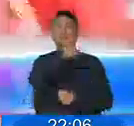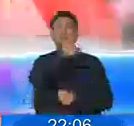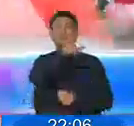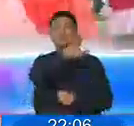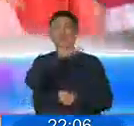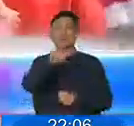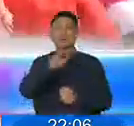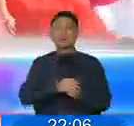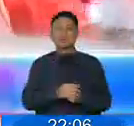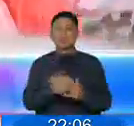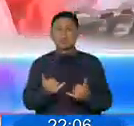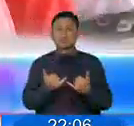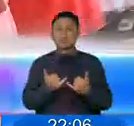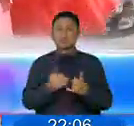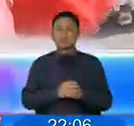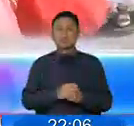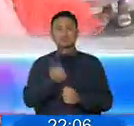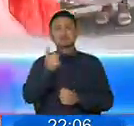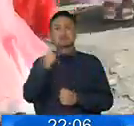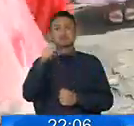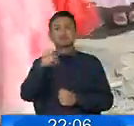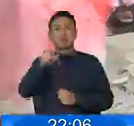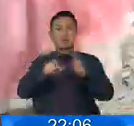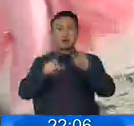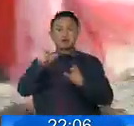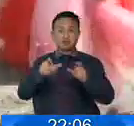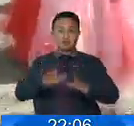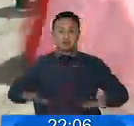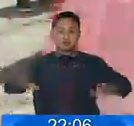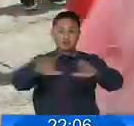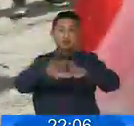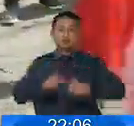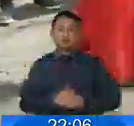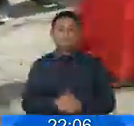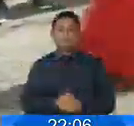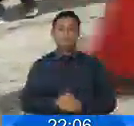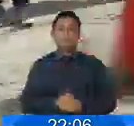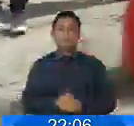1933. Actualmente alberga a unos 10.000 habitantes, informó Sofía Vintimilla.